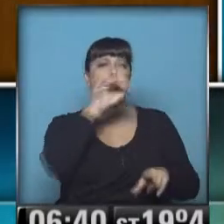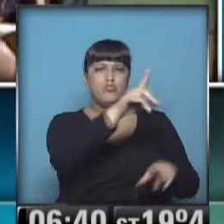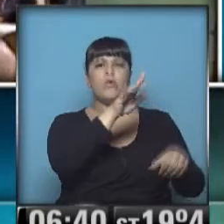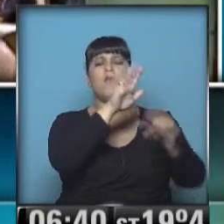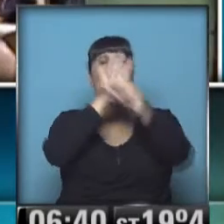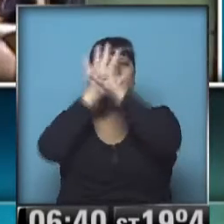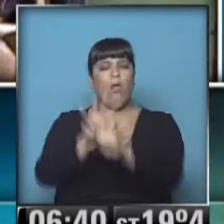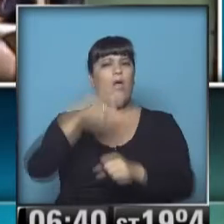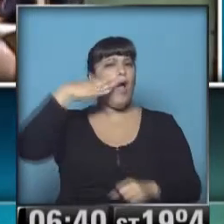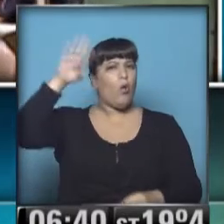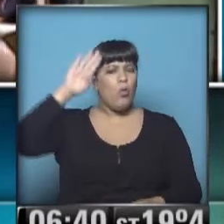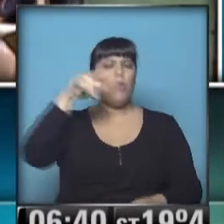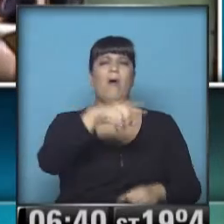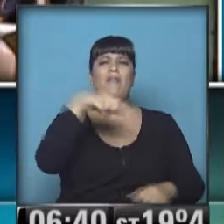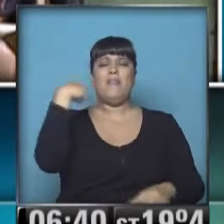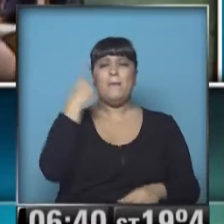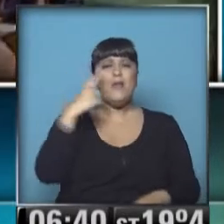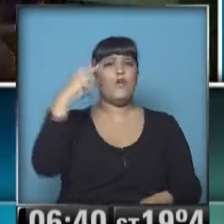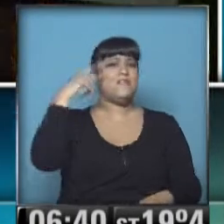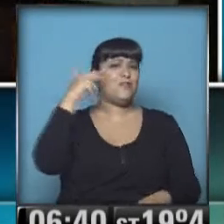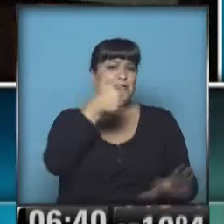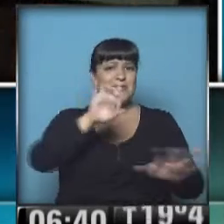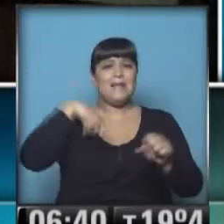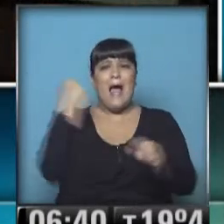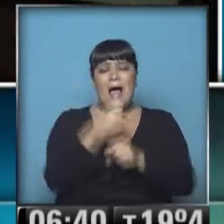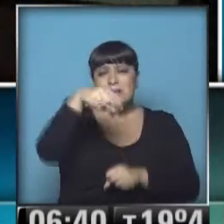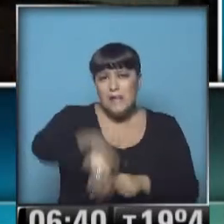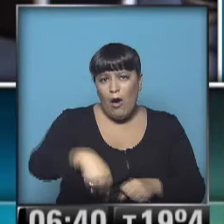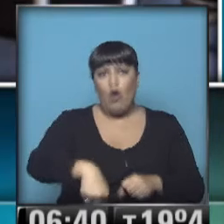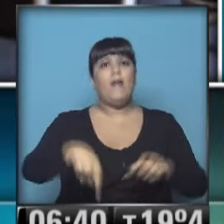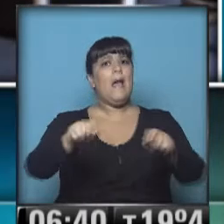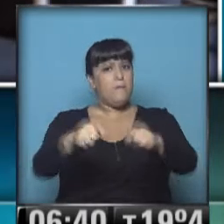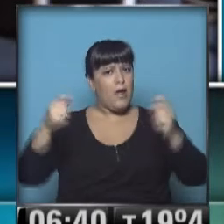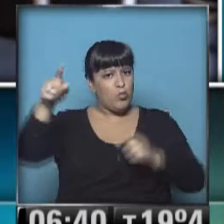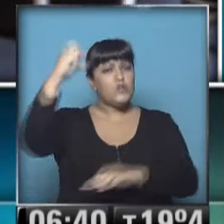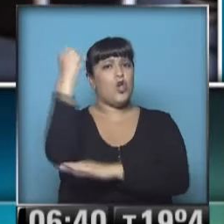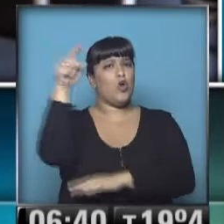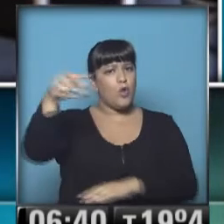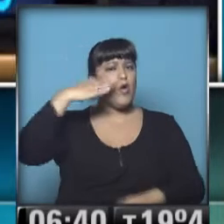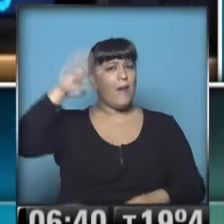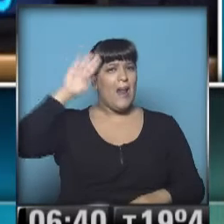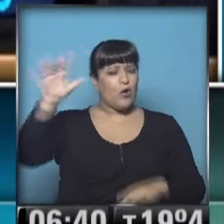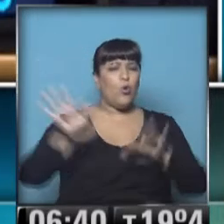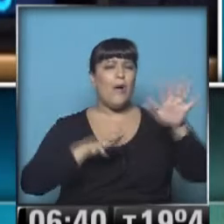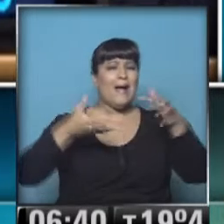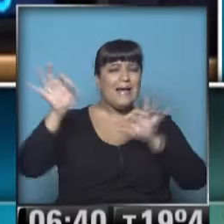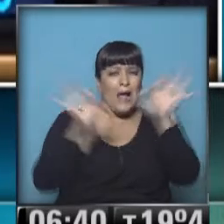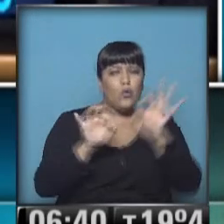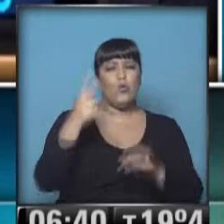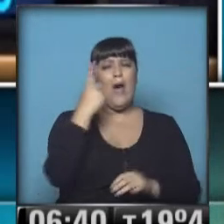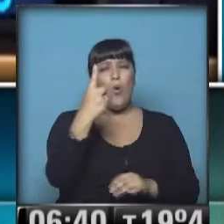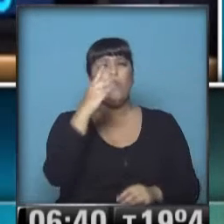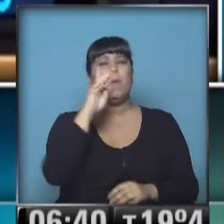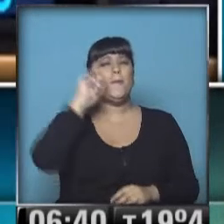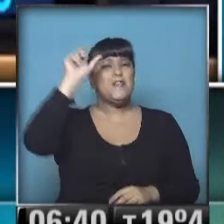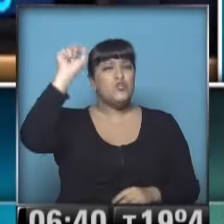Cuba desde 1960 y que generó un perjuicio económico para la isla, calculado en $1 billón.